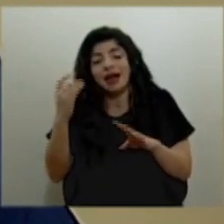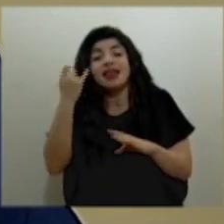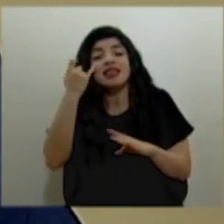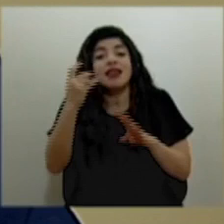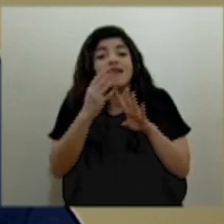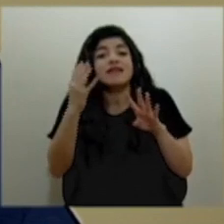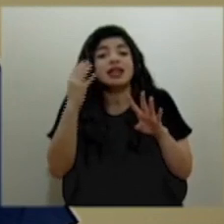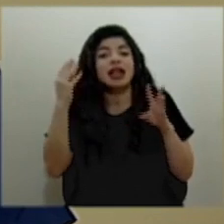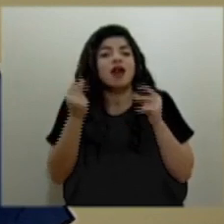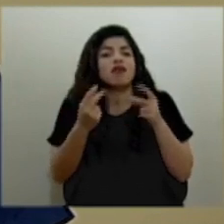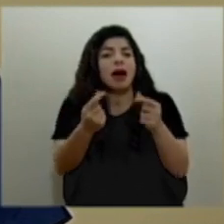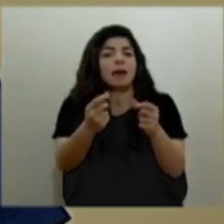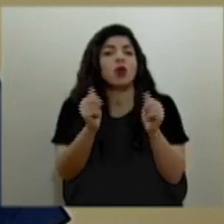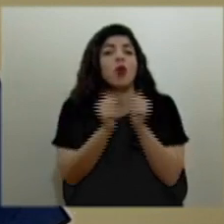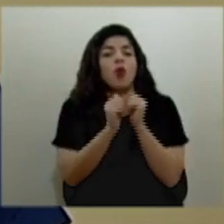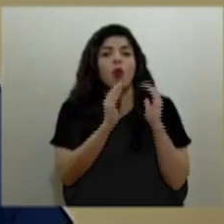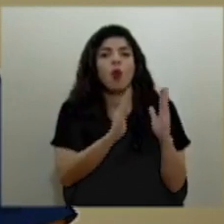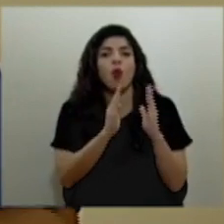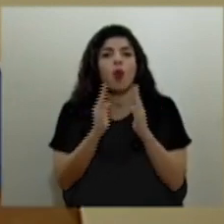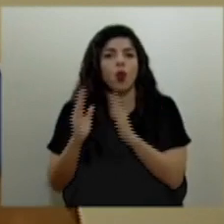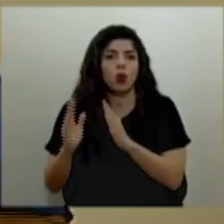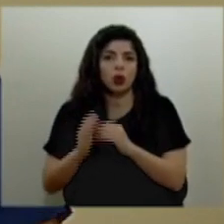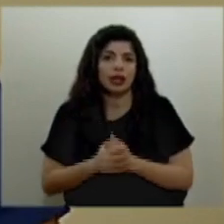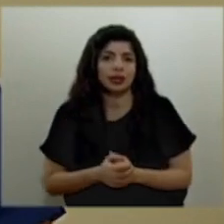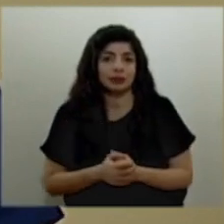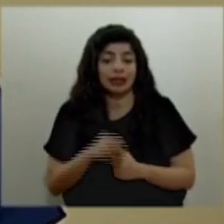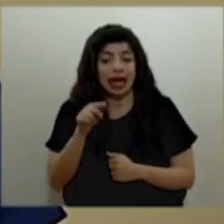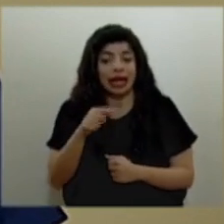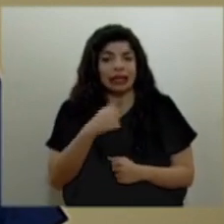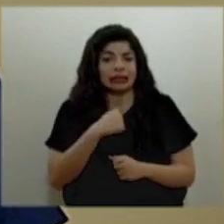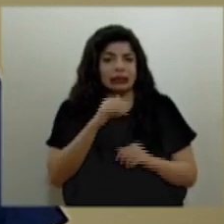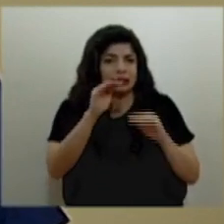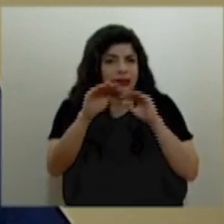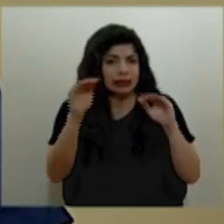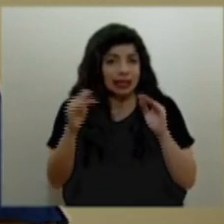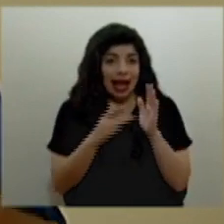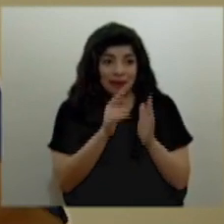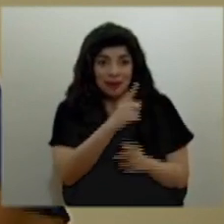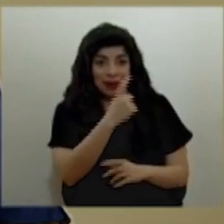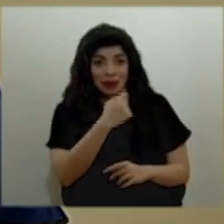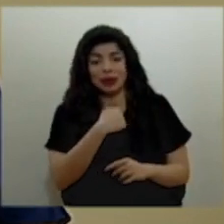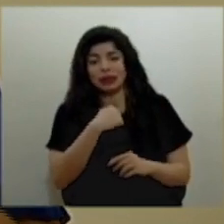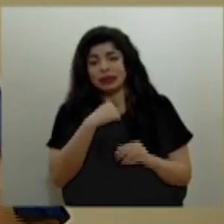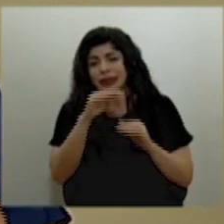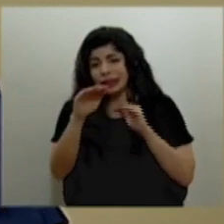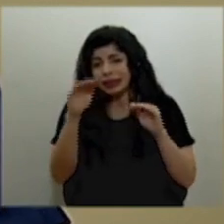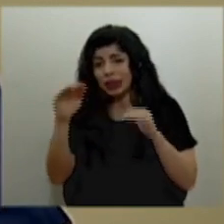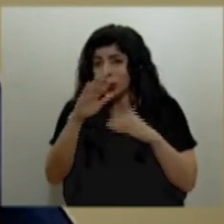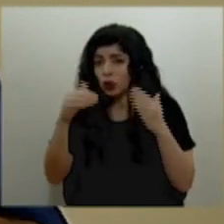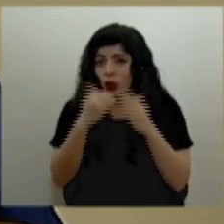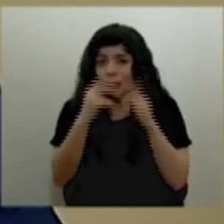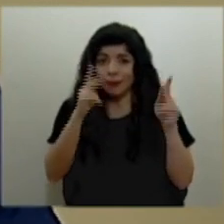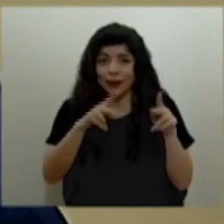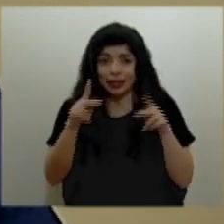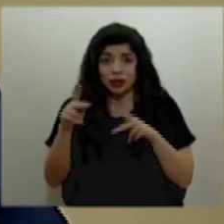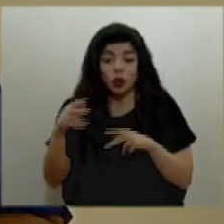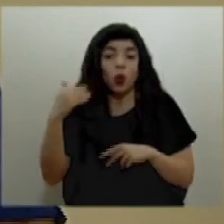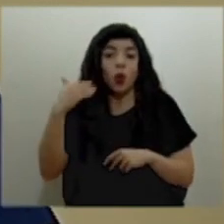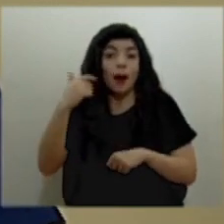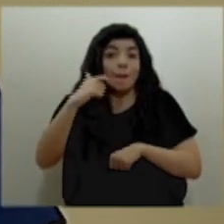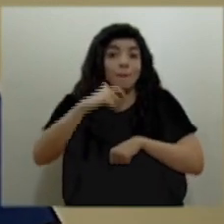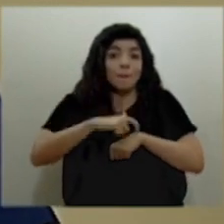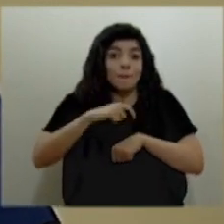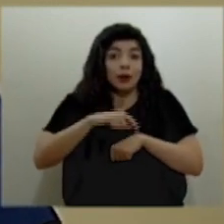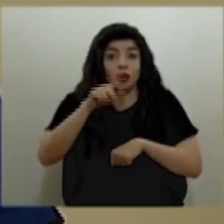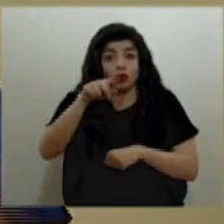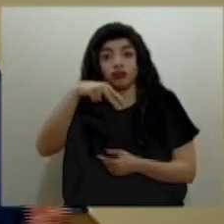lo más rápido posible y lo más ordenada posible. Y aquí yo hago un llamado, aprovechando su pregunta, hago un llamado a la población de que en el momento que esté en